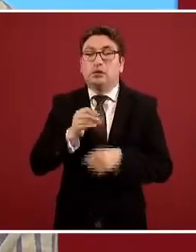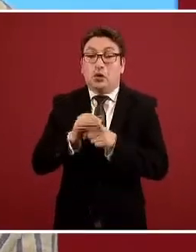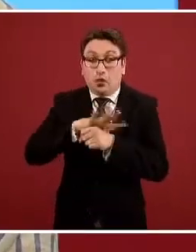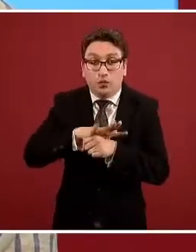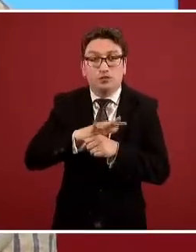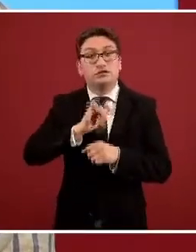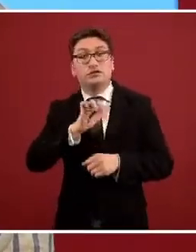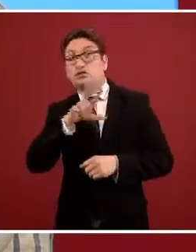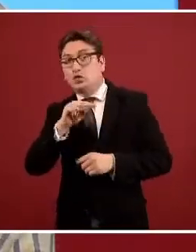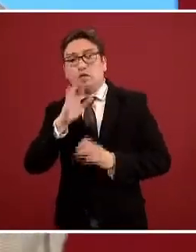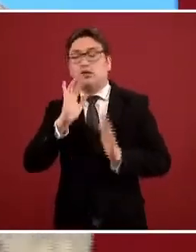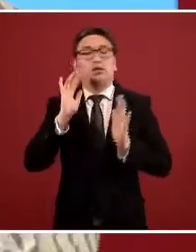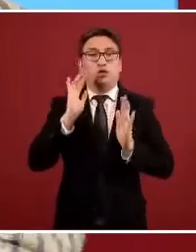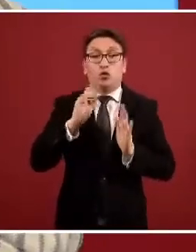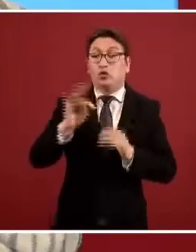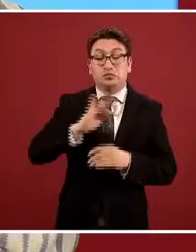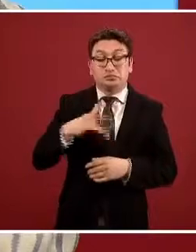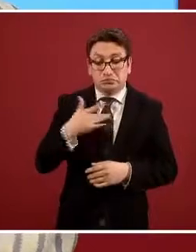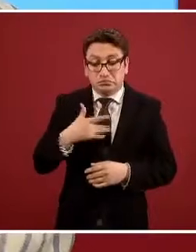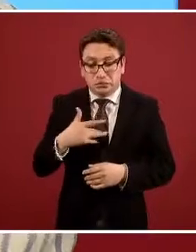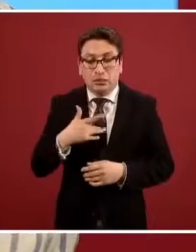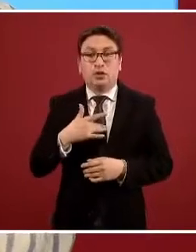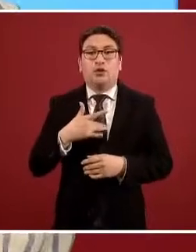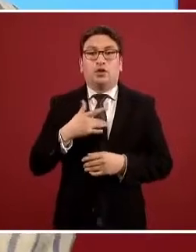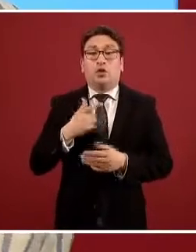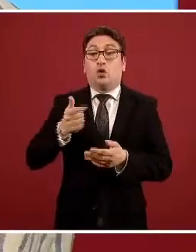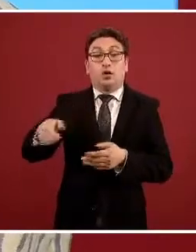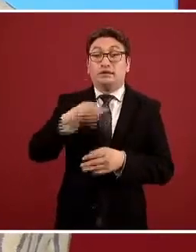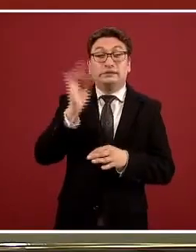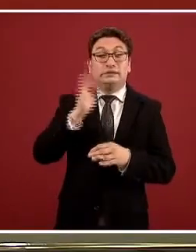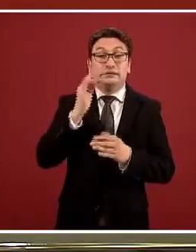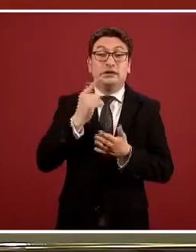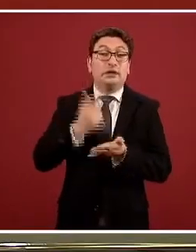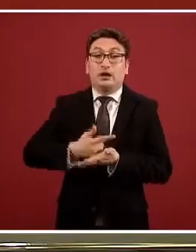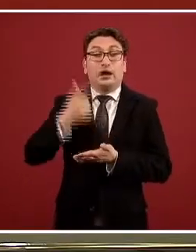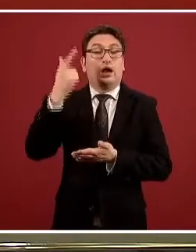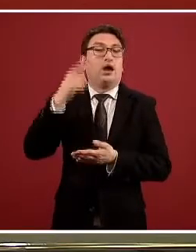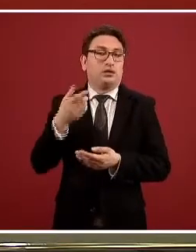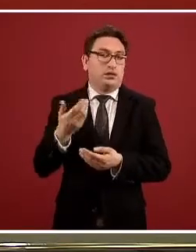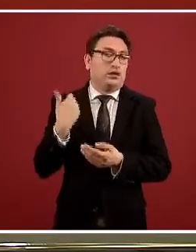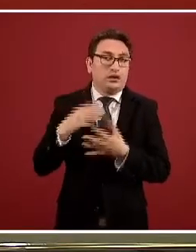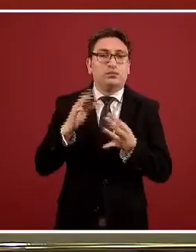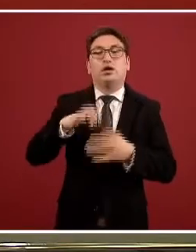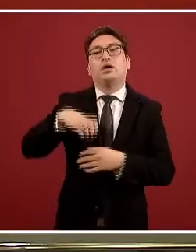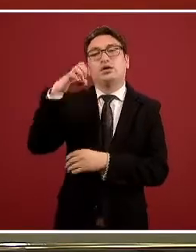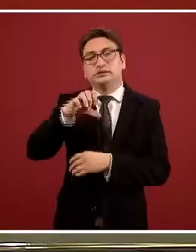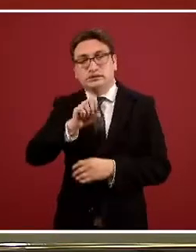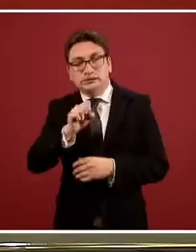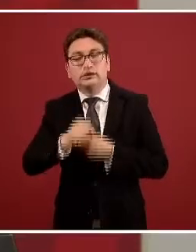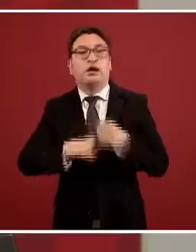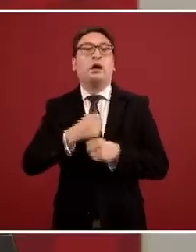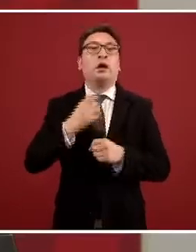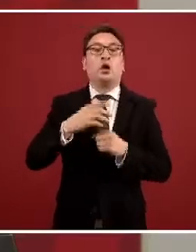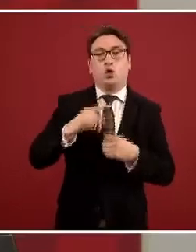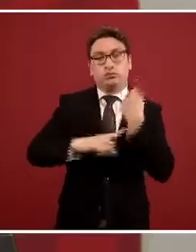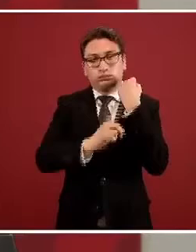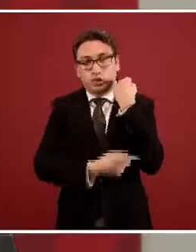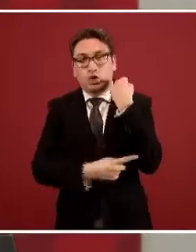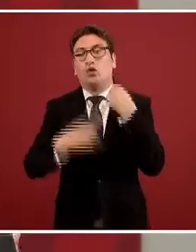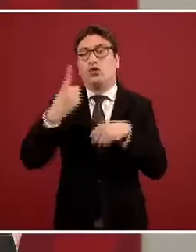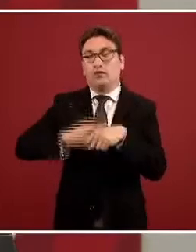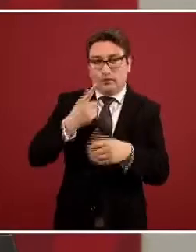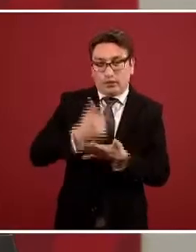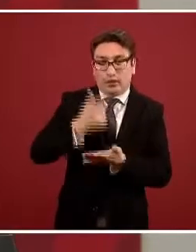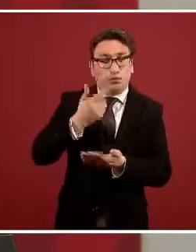tengan signos o factores de riesgo, estas condiciones de edad, de embarazo o de enfermedades